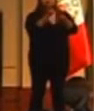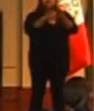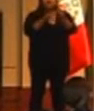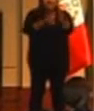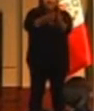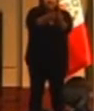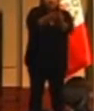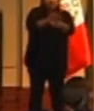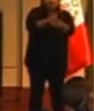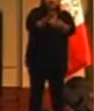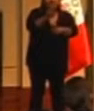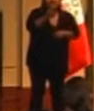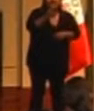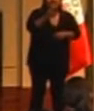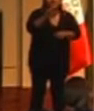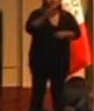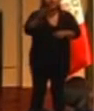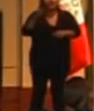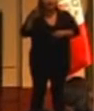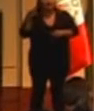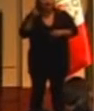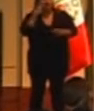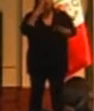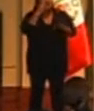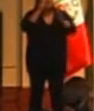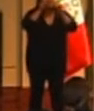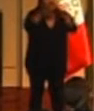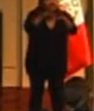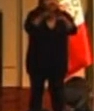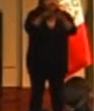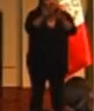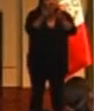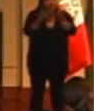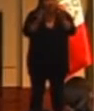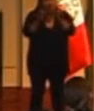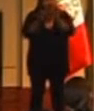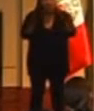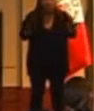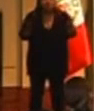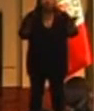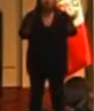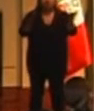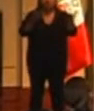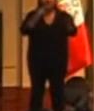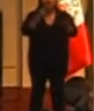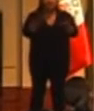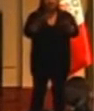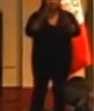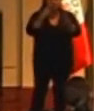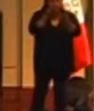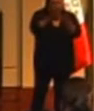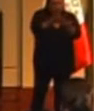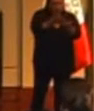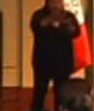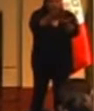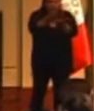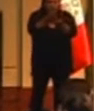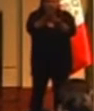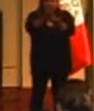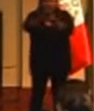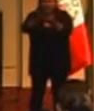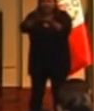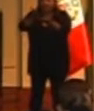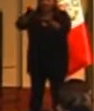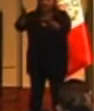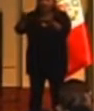seguimiento delincuencial, nosotros podemos ver exactamente por dónde está discurriendo esta situación de la intervención